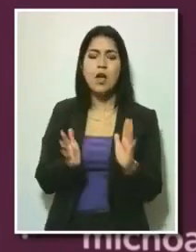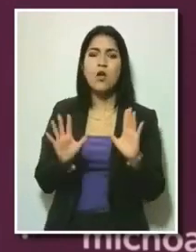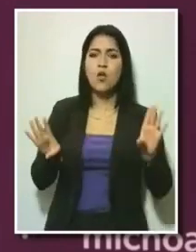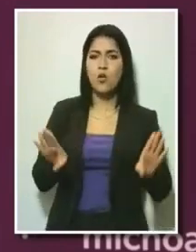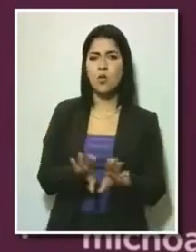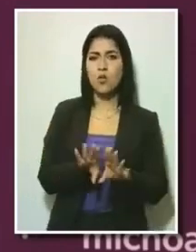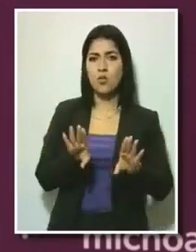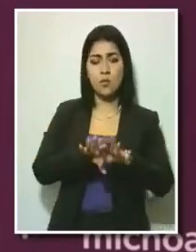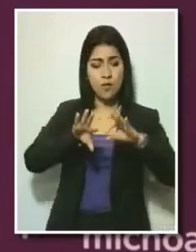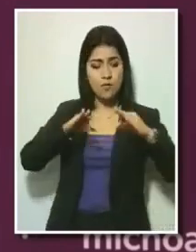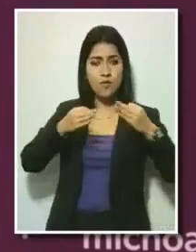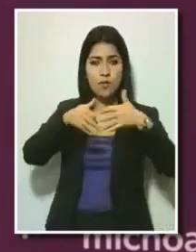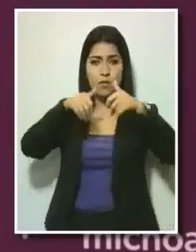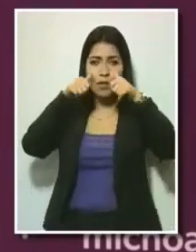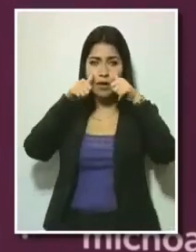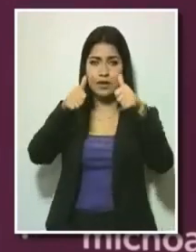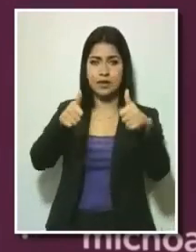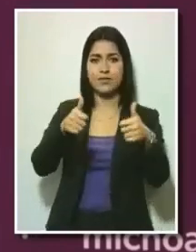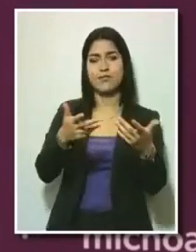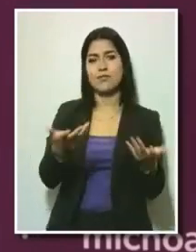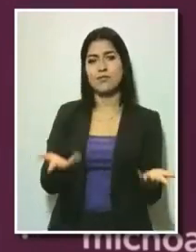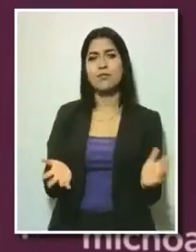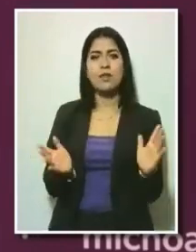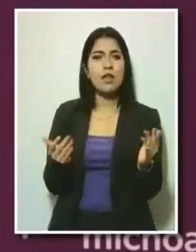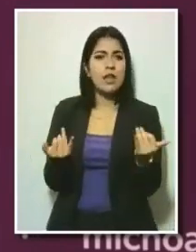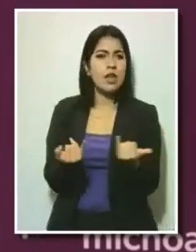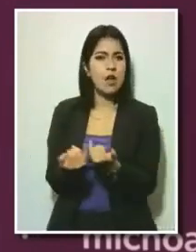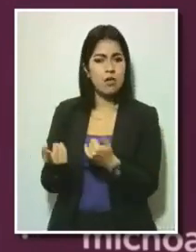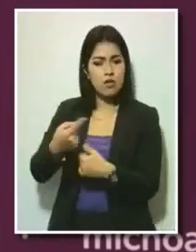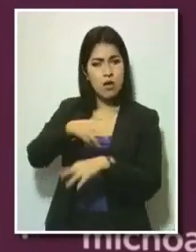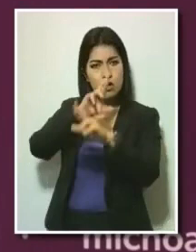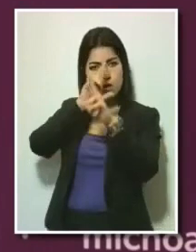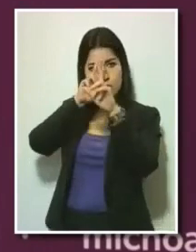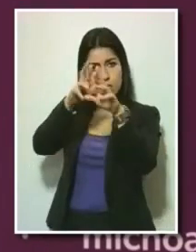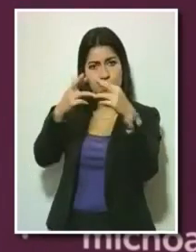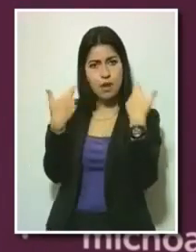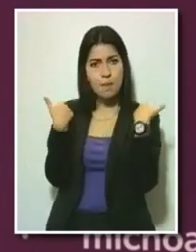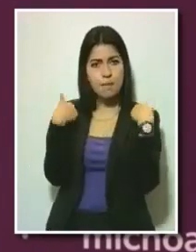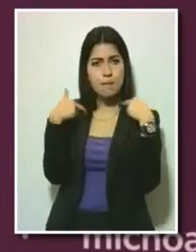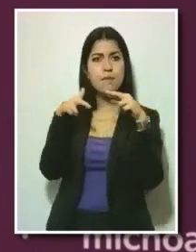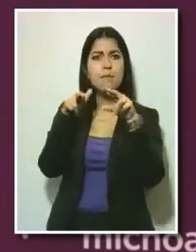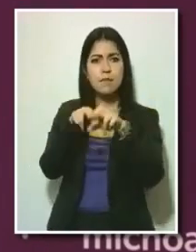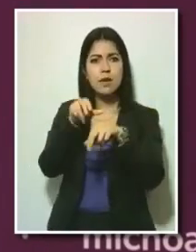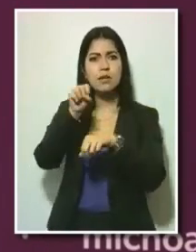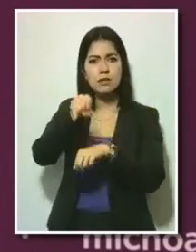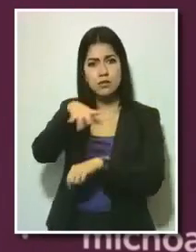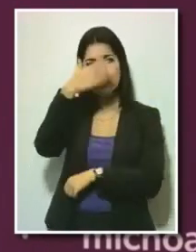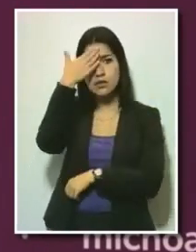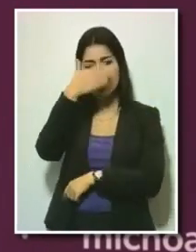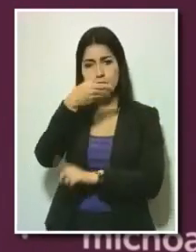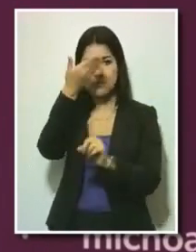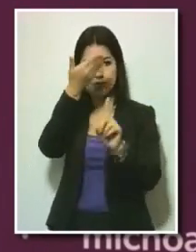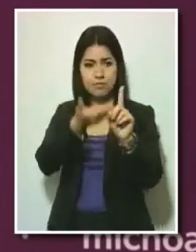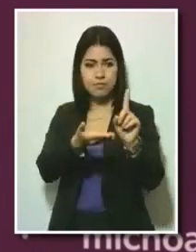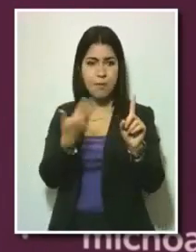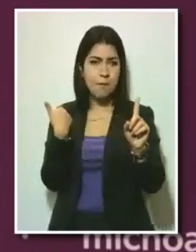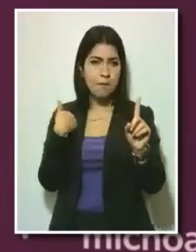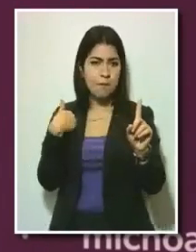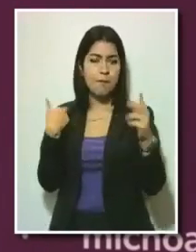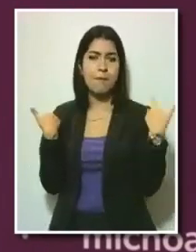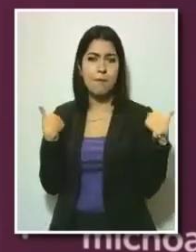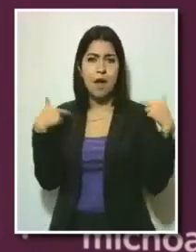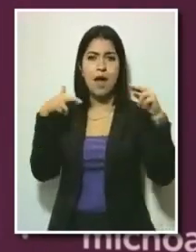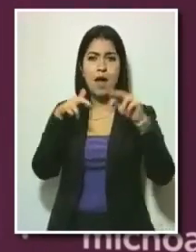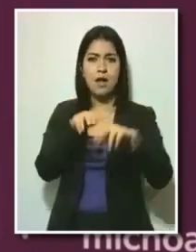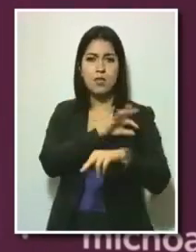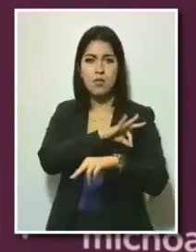nuestra forma de abordarlo? Como lo hemos hecho, con mucho respeto a los docentes y sabiendo que ellos conocerán la mejor forma de enseñar. Y